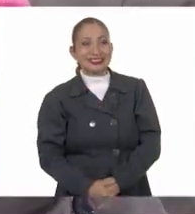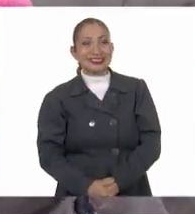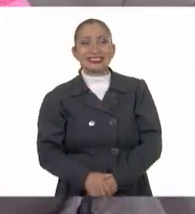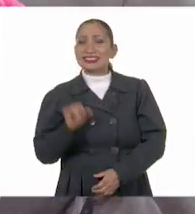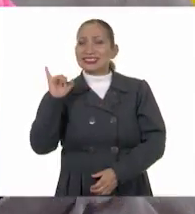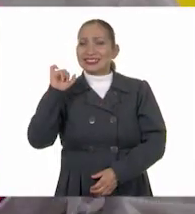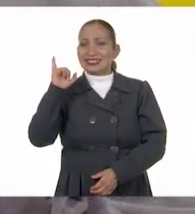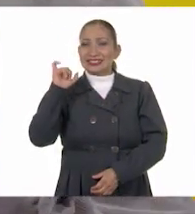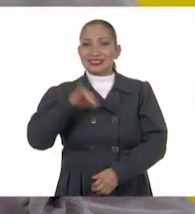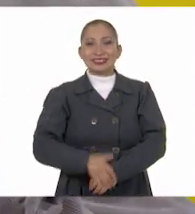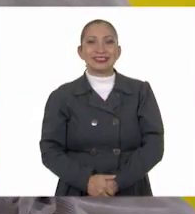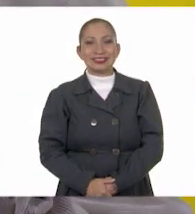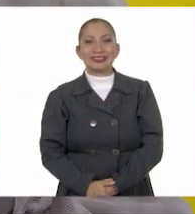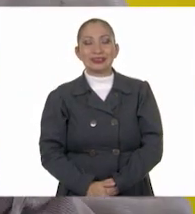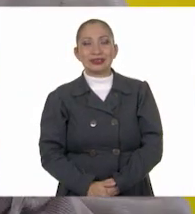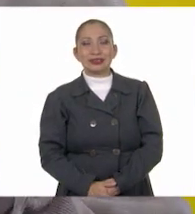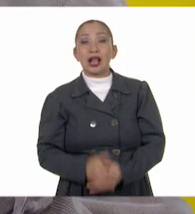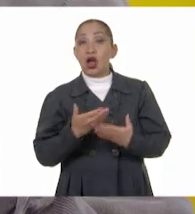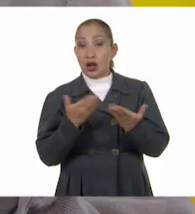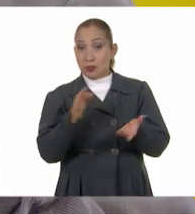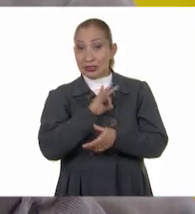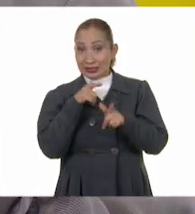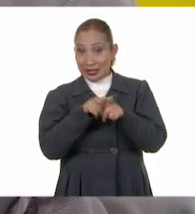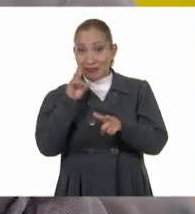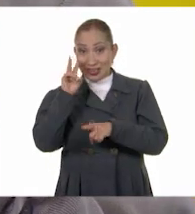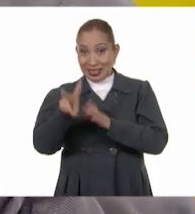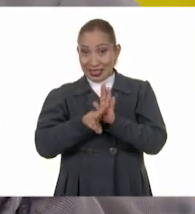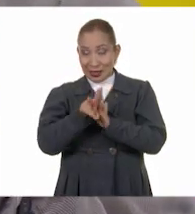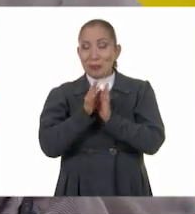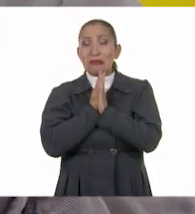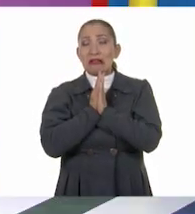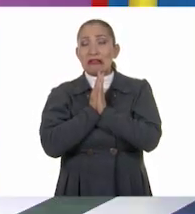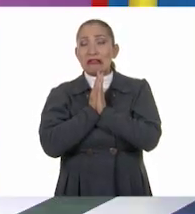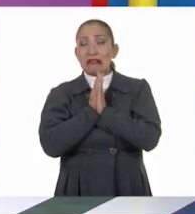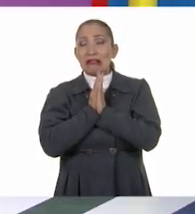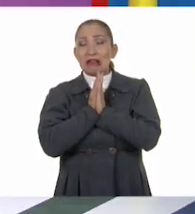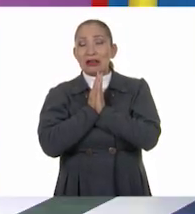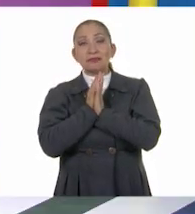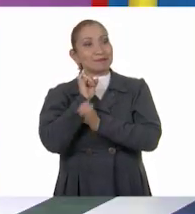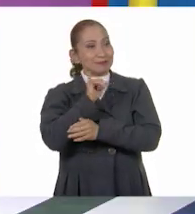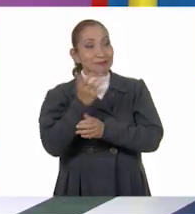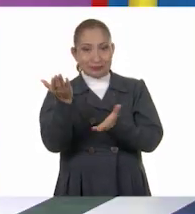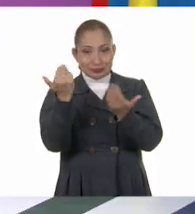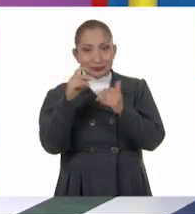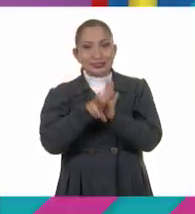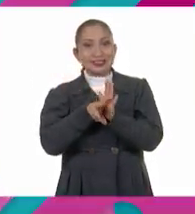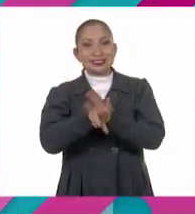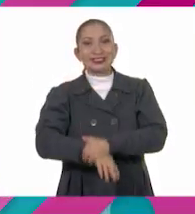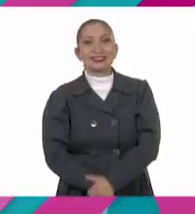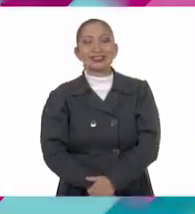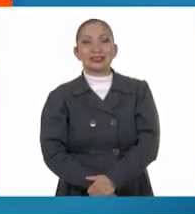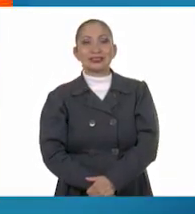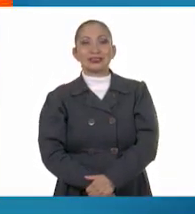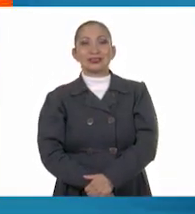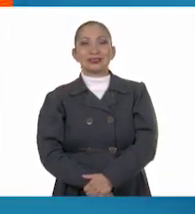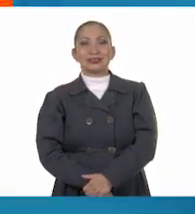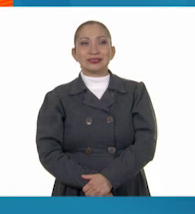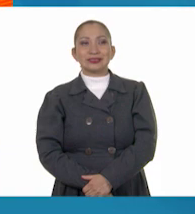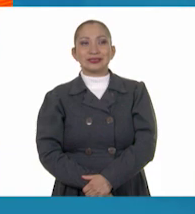Sí. Ahora sí podemos seguir viendo el video, por favor, por favor. Claro que sí, que venga el video.